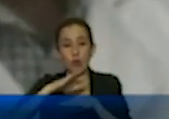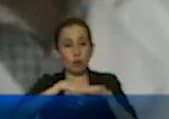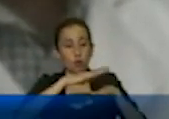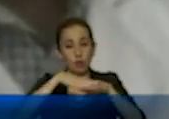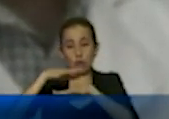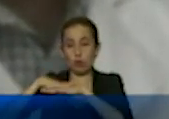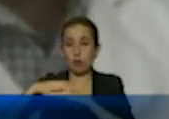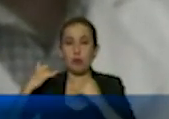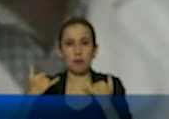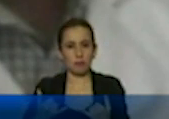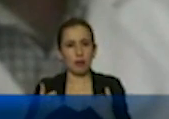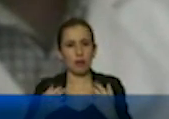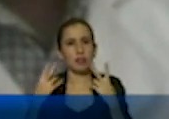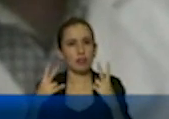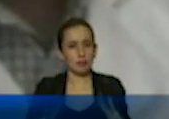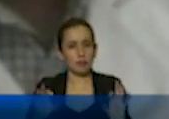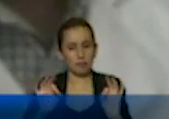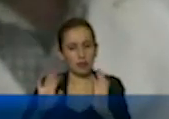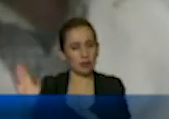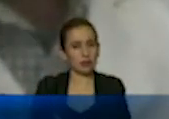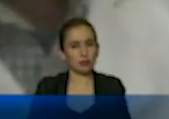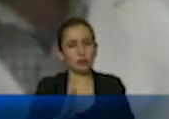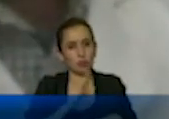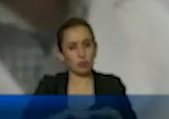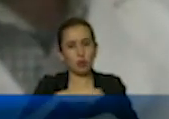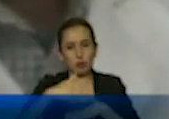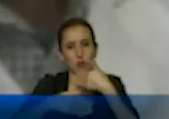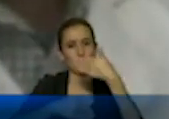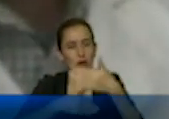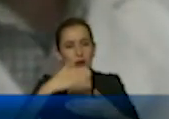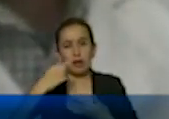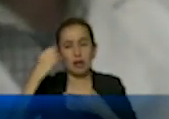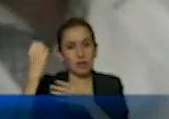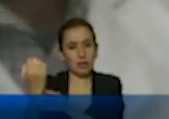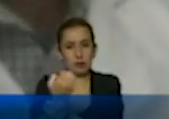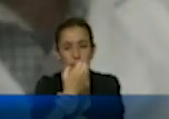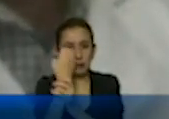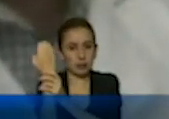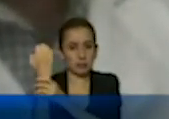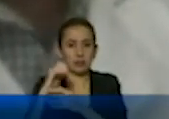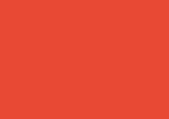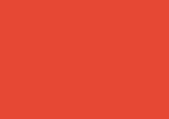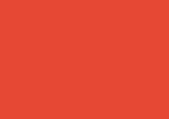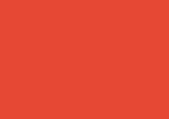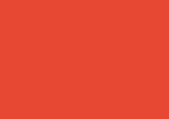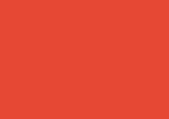existe culpa, cuando existe falta de prolijidad, y probablemente eso sucedió por el estado de emergencia.